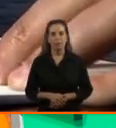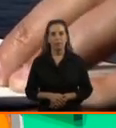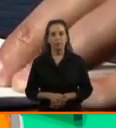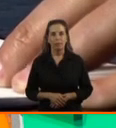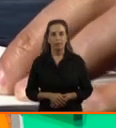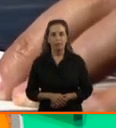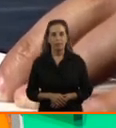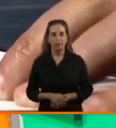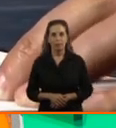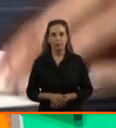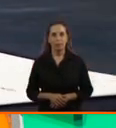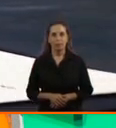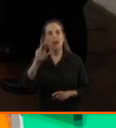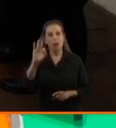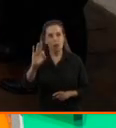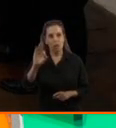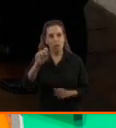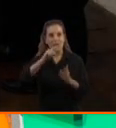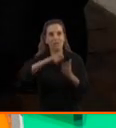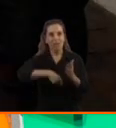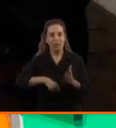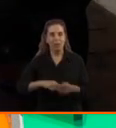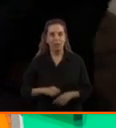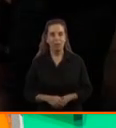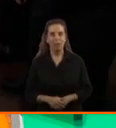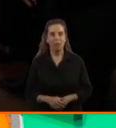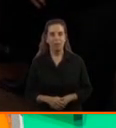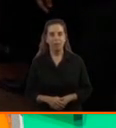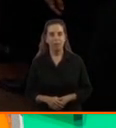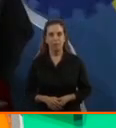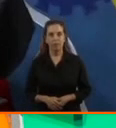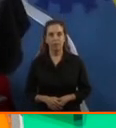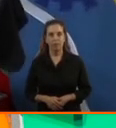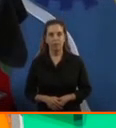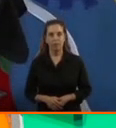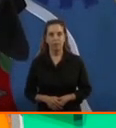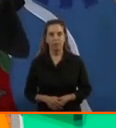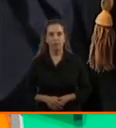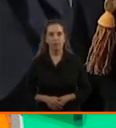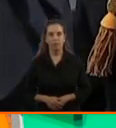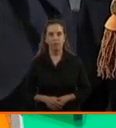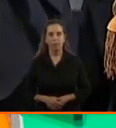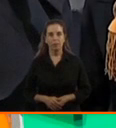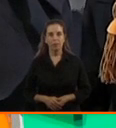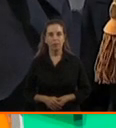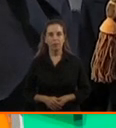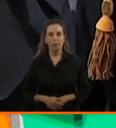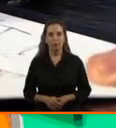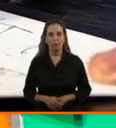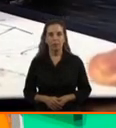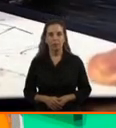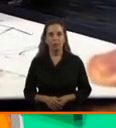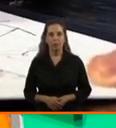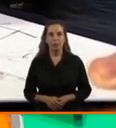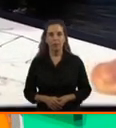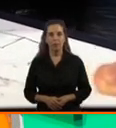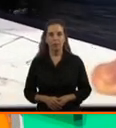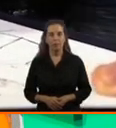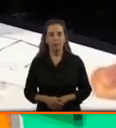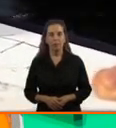pueden reformar junto con parte del sistema político los impuestos, tomar decisiones de desregulaciones,